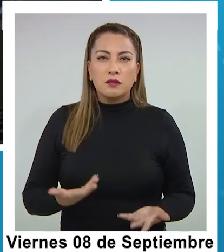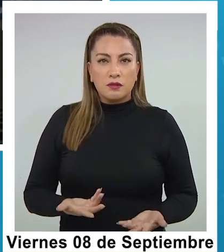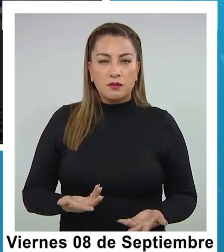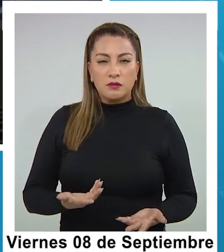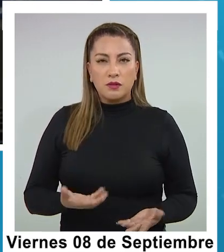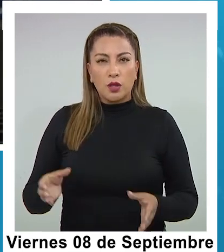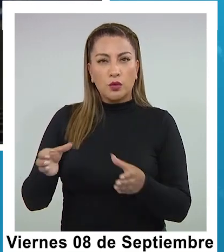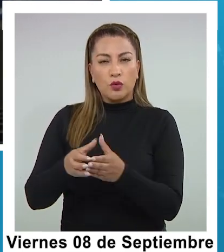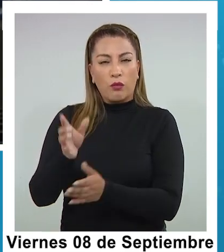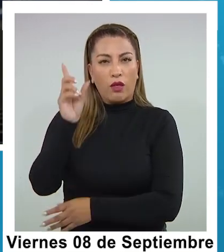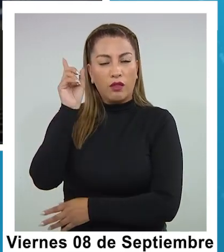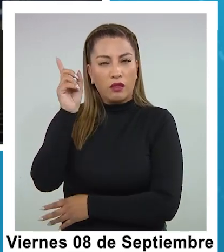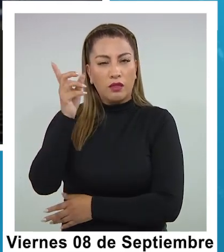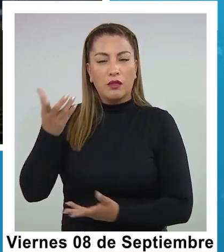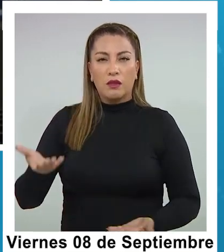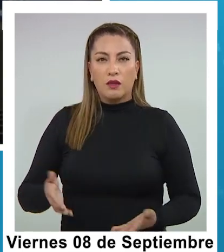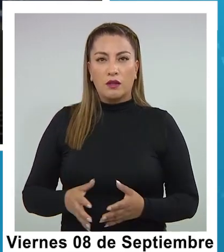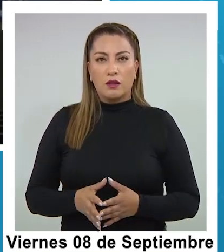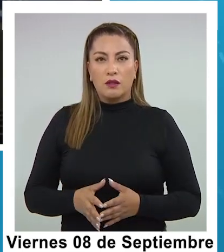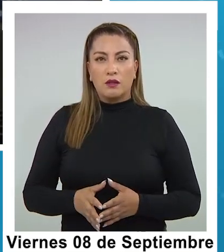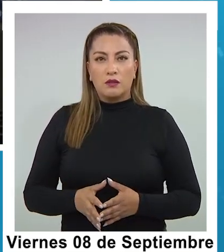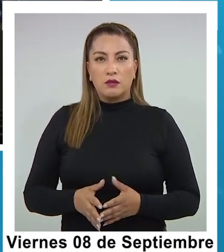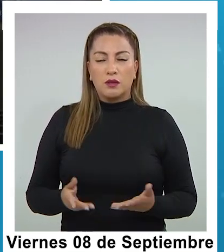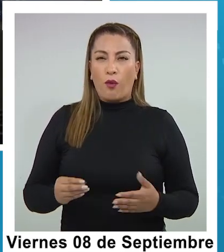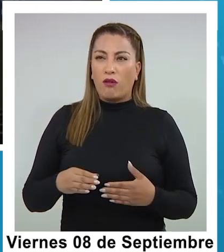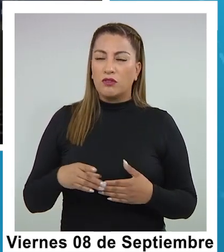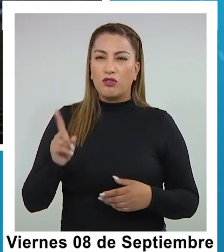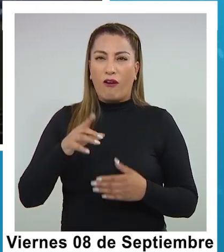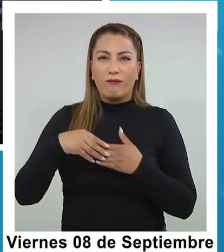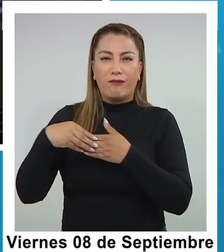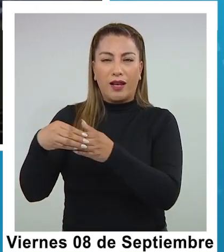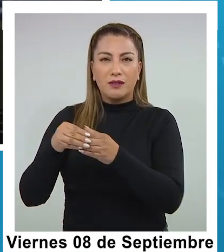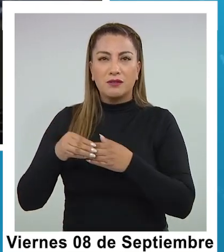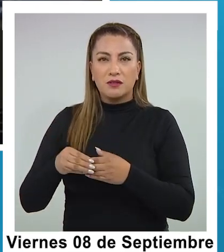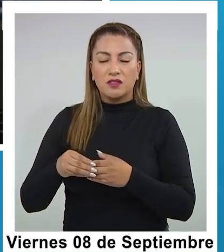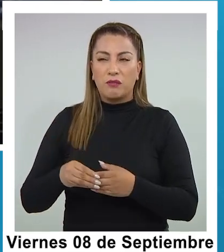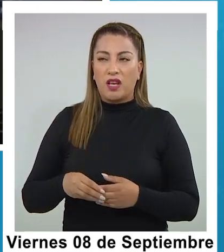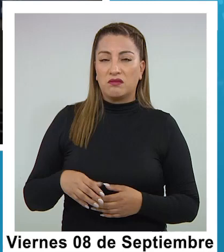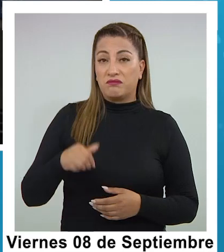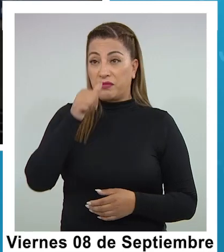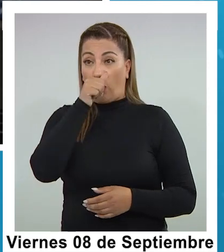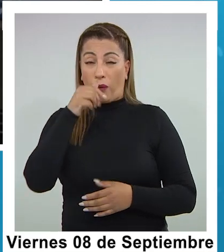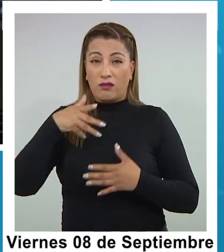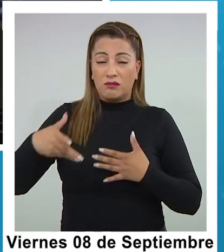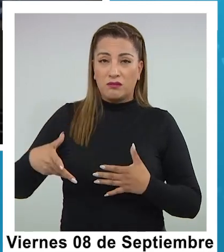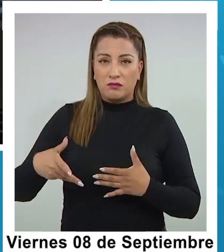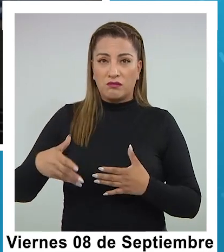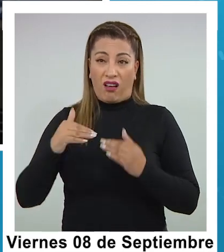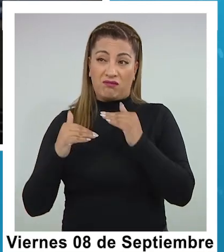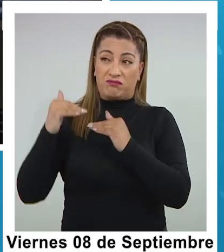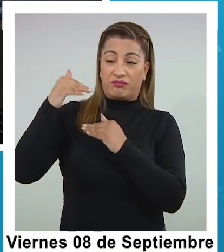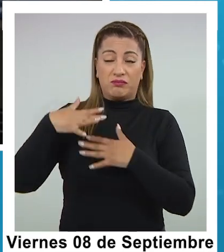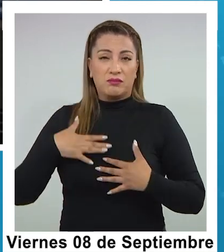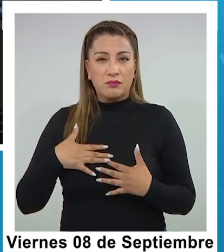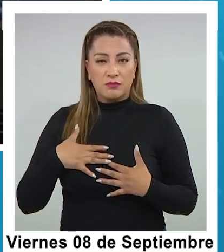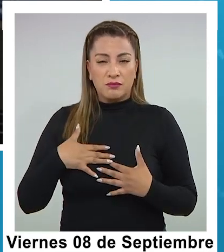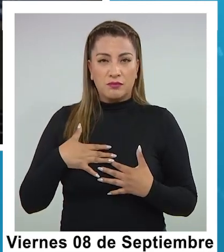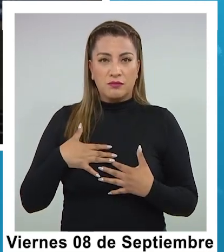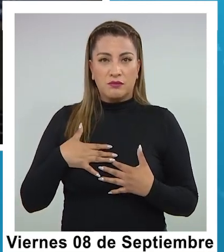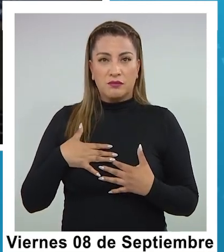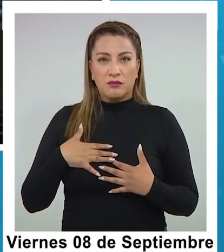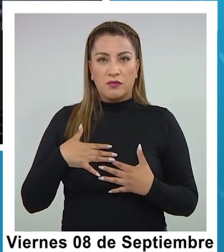esta derecha tan irascible, tan pretenciosa, tan altanera,